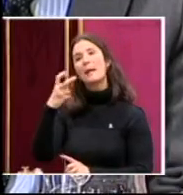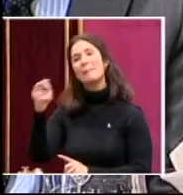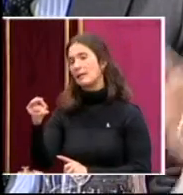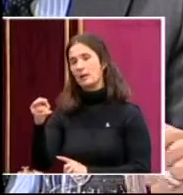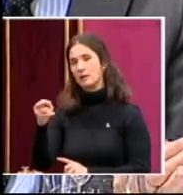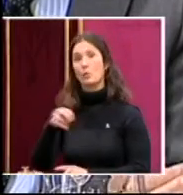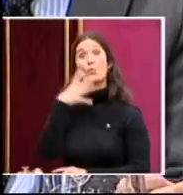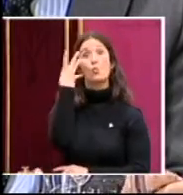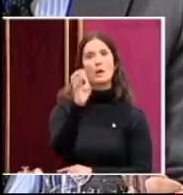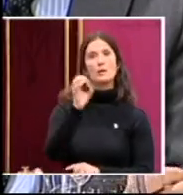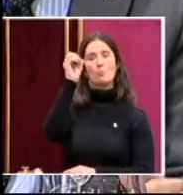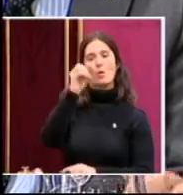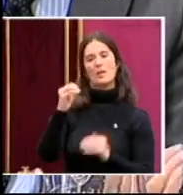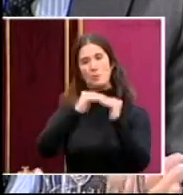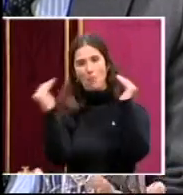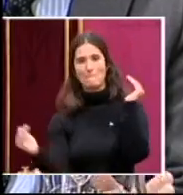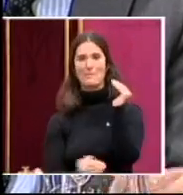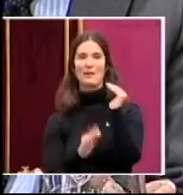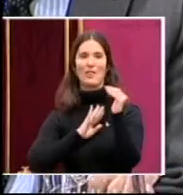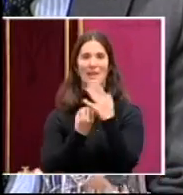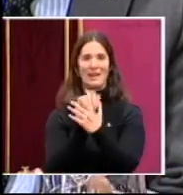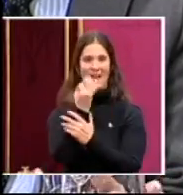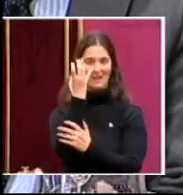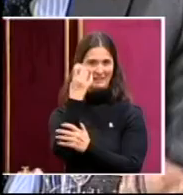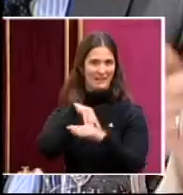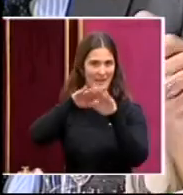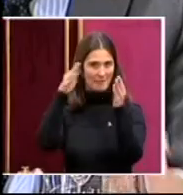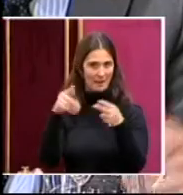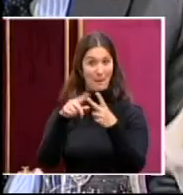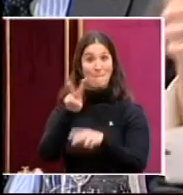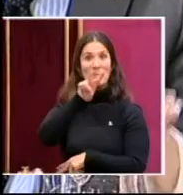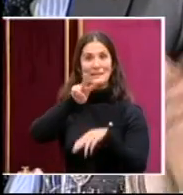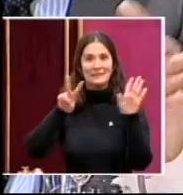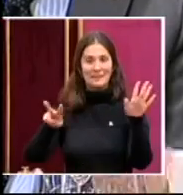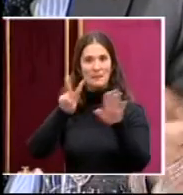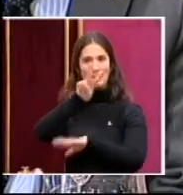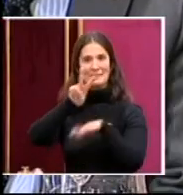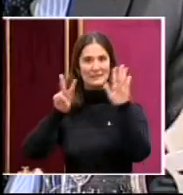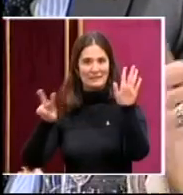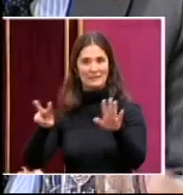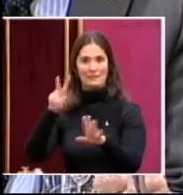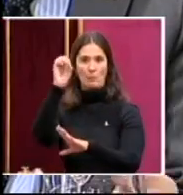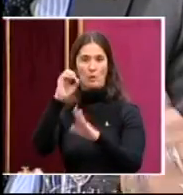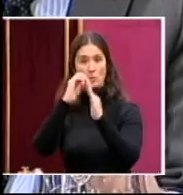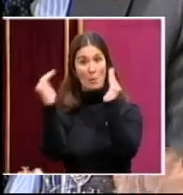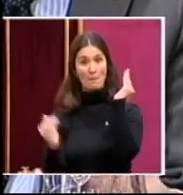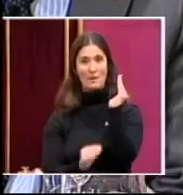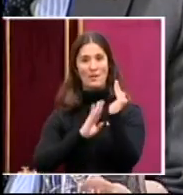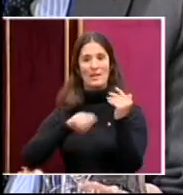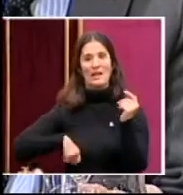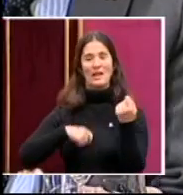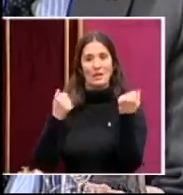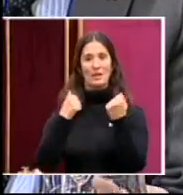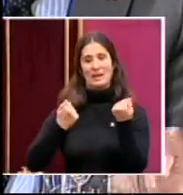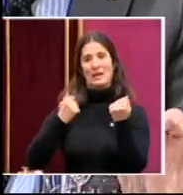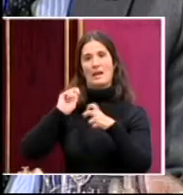sino 40% menos de gases de efecto invernadero, 27% y 27% menos de gasto de energía y de